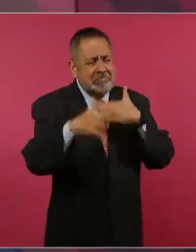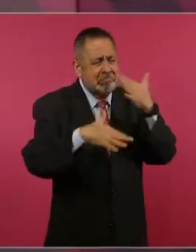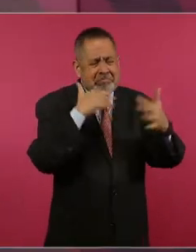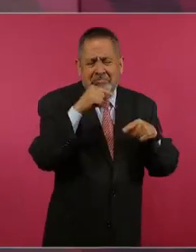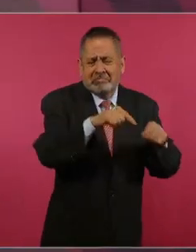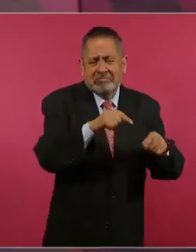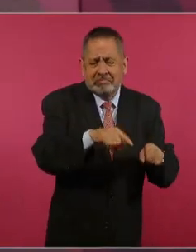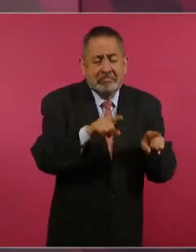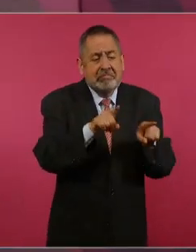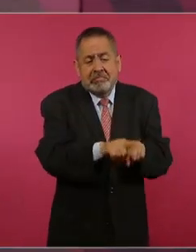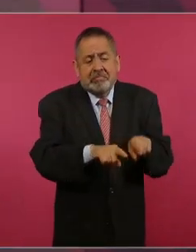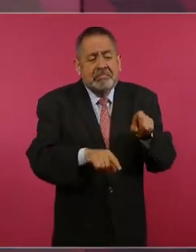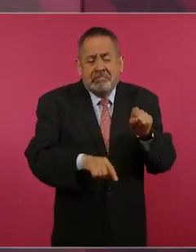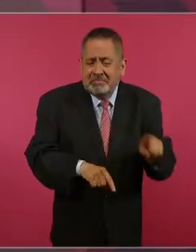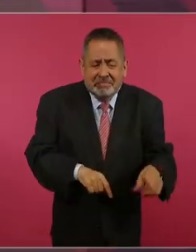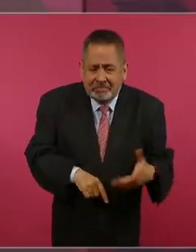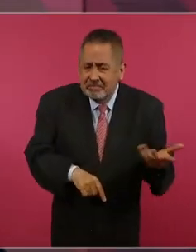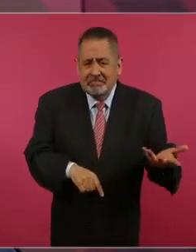donde también estuvo